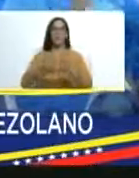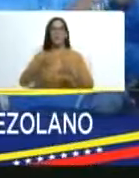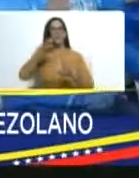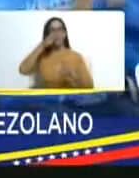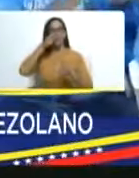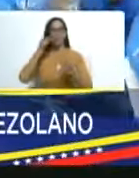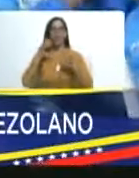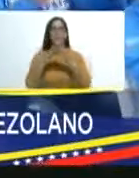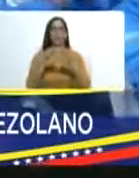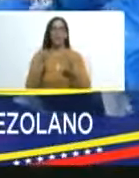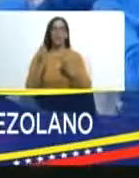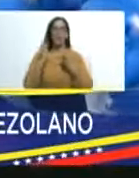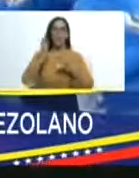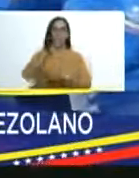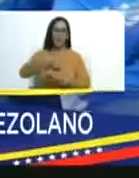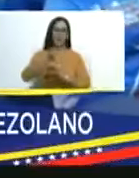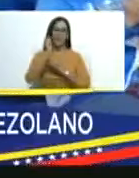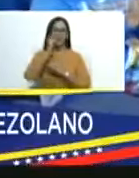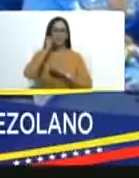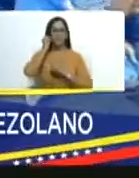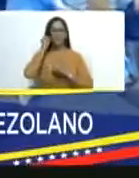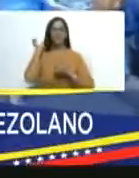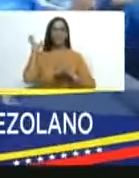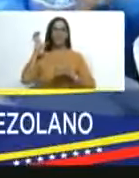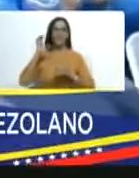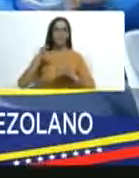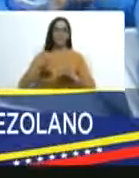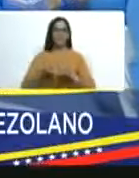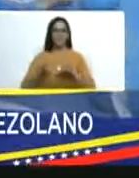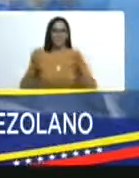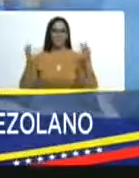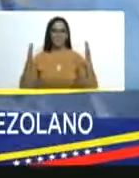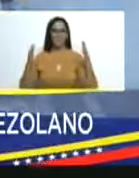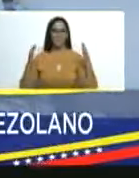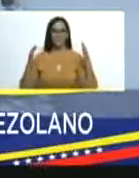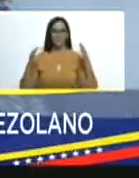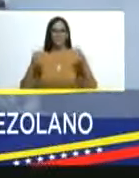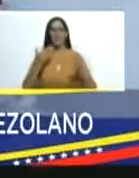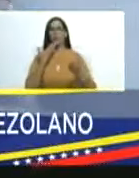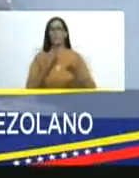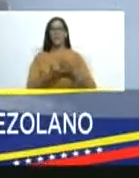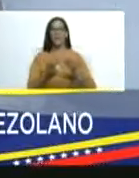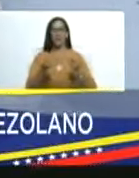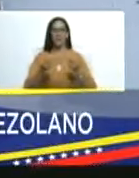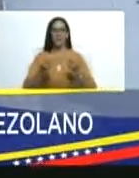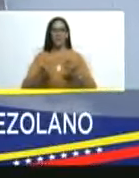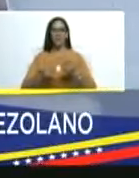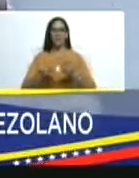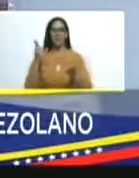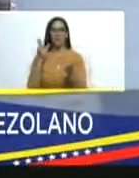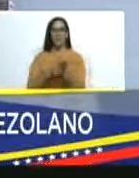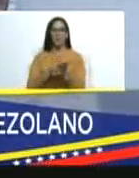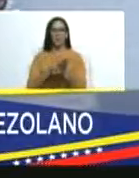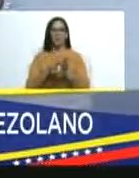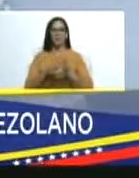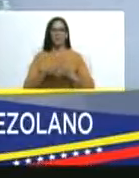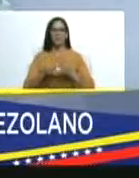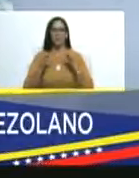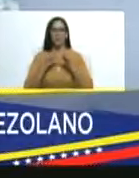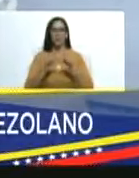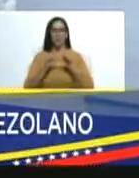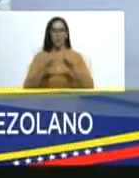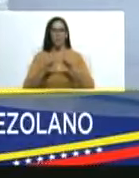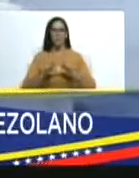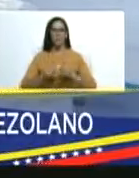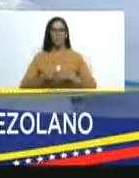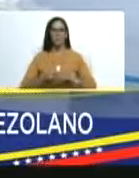para todos los pescadores y pescadoras del país. Pida la platica para aprobársela, pues. Continuamos. Yo traigo el